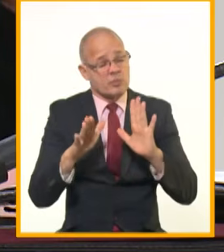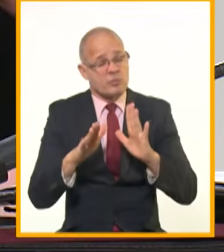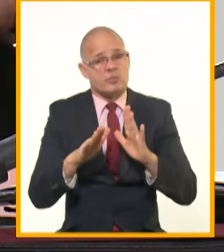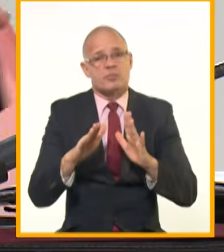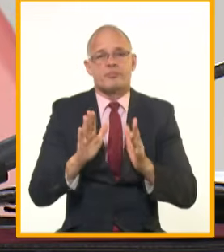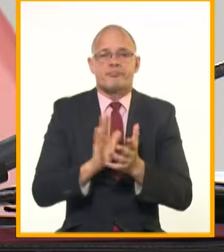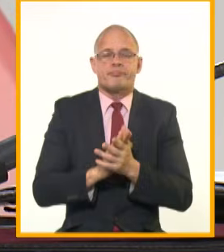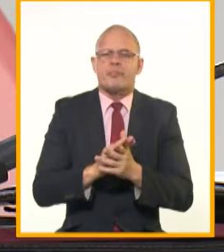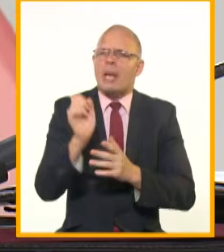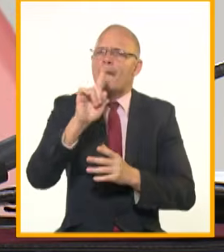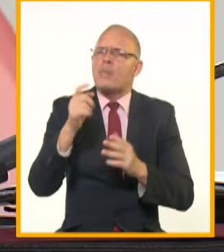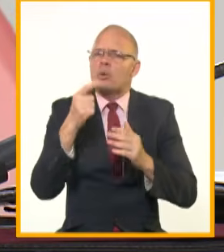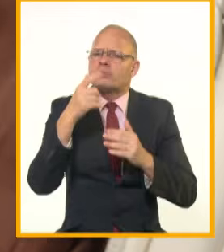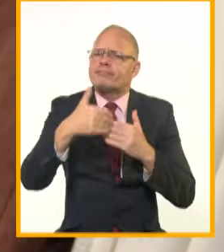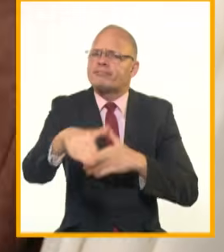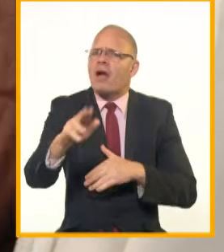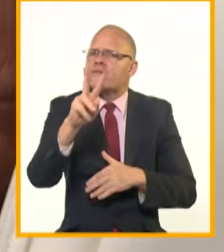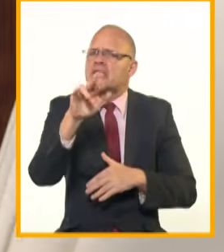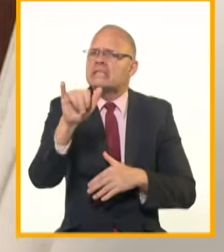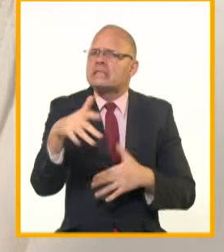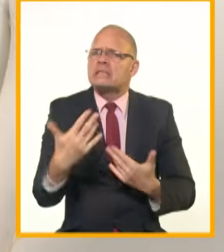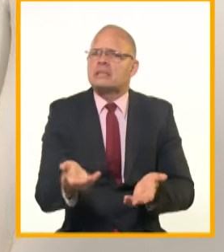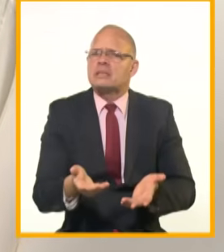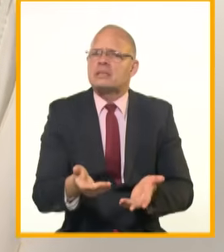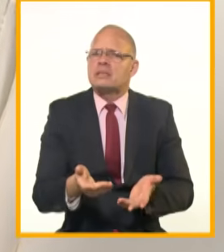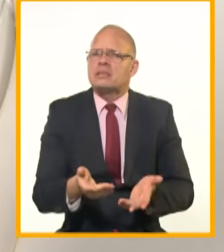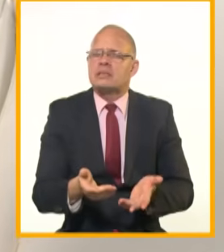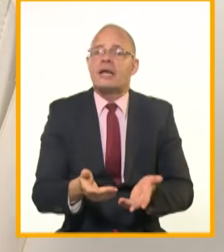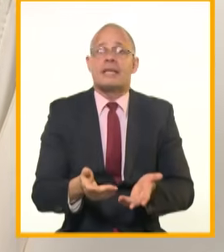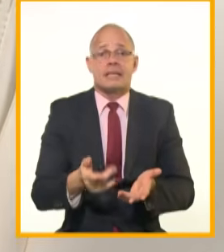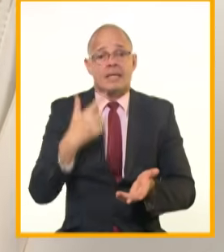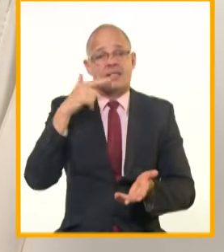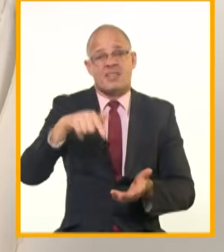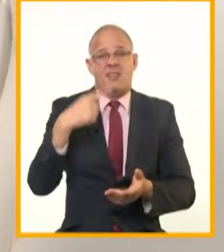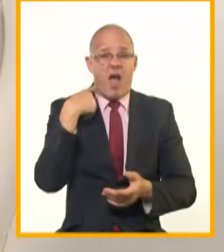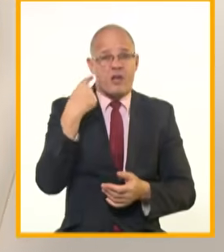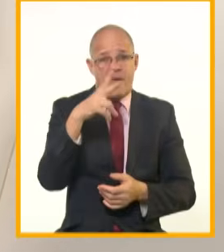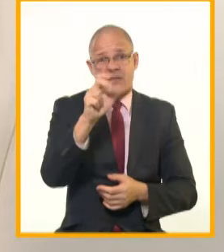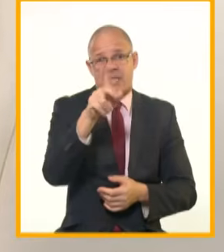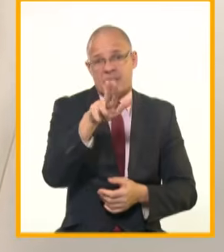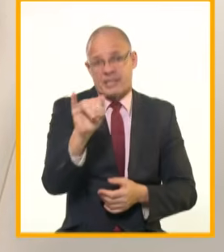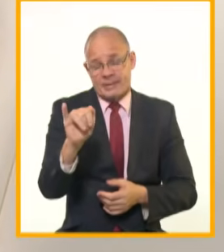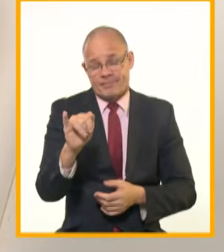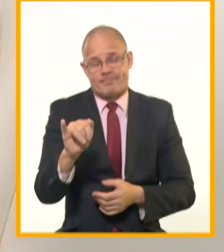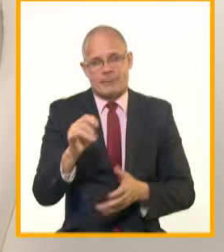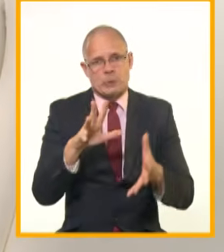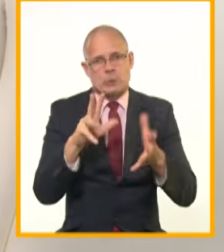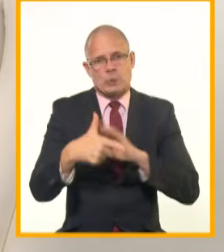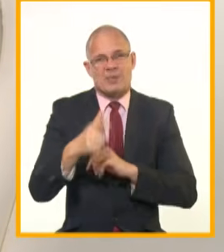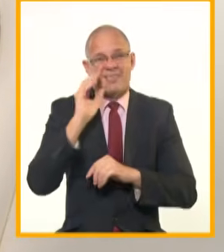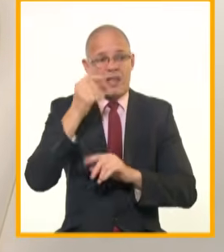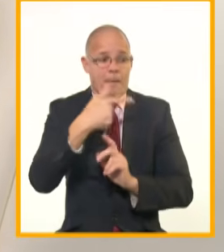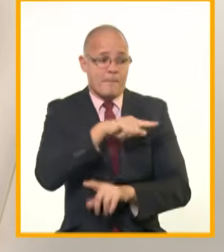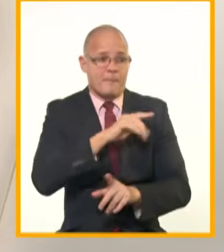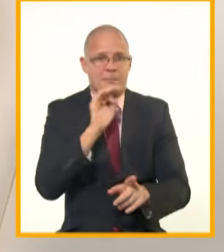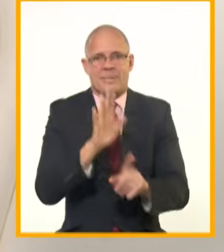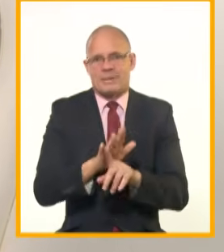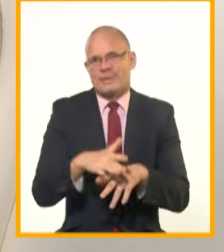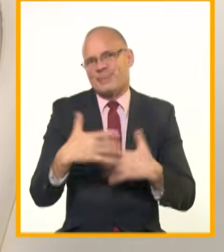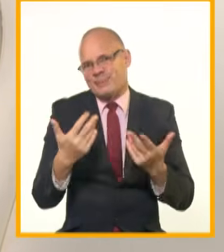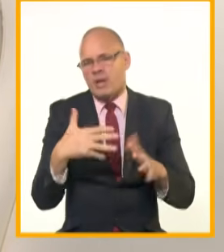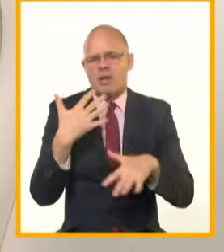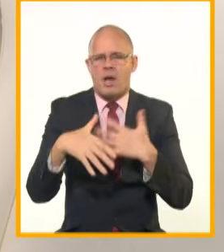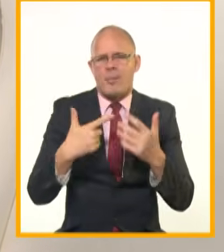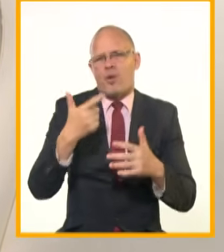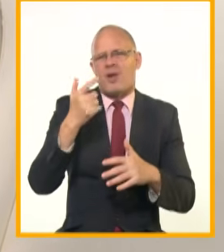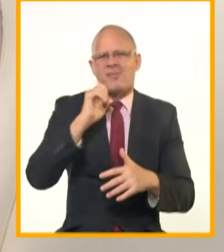26 será otro año bien complicado. De hecho, lo hemos empezado en estas circunstancias en las que hemos estado analizando nuestras mesas redondas en